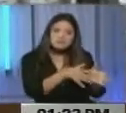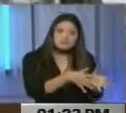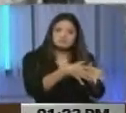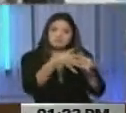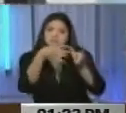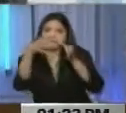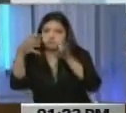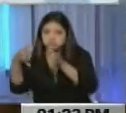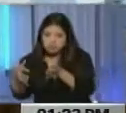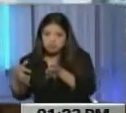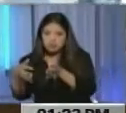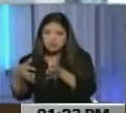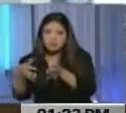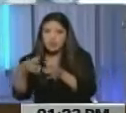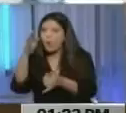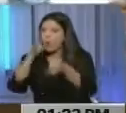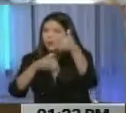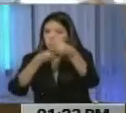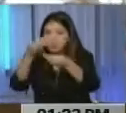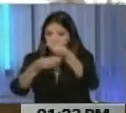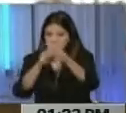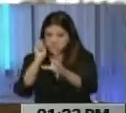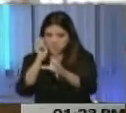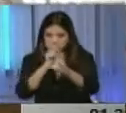y disposición final.